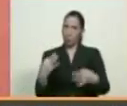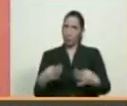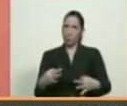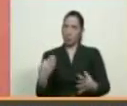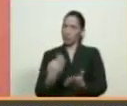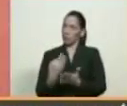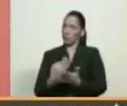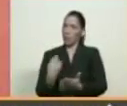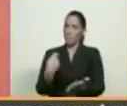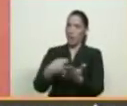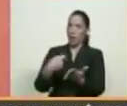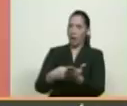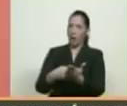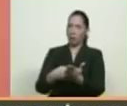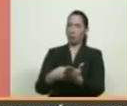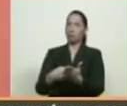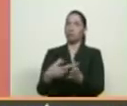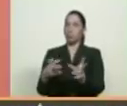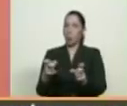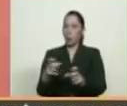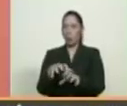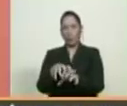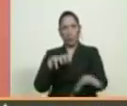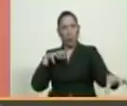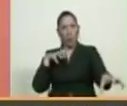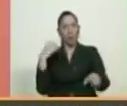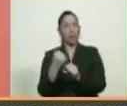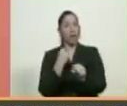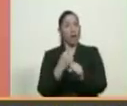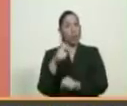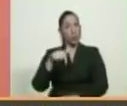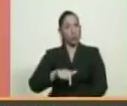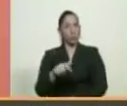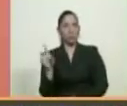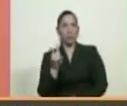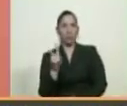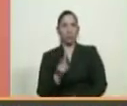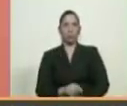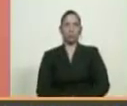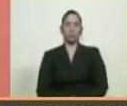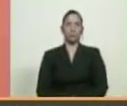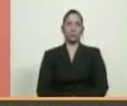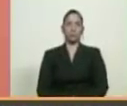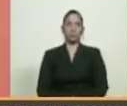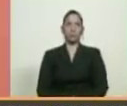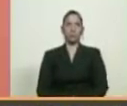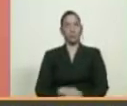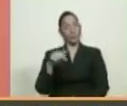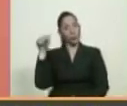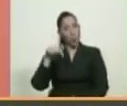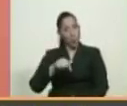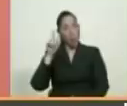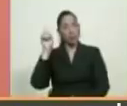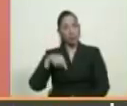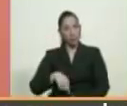salarios en la gran mayoría de las trabajadoras y los trabajadores venezolanos. Hoy